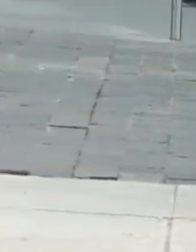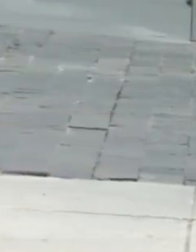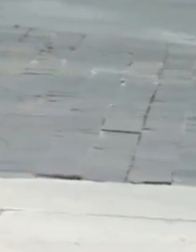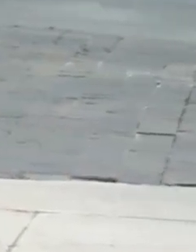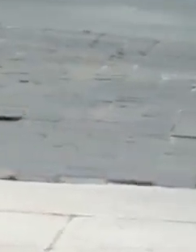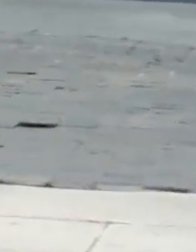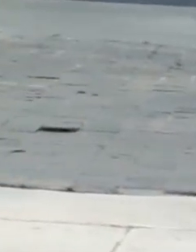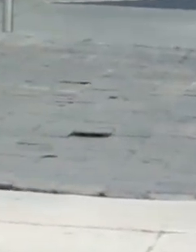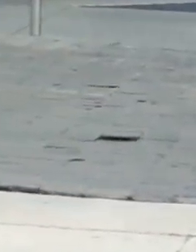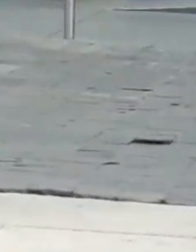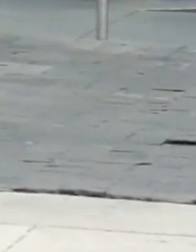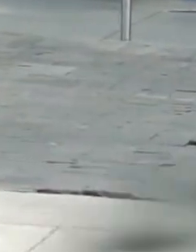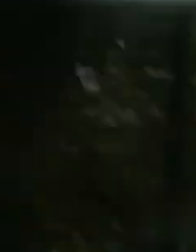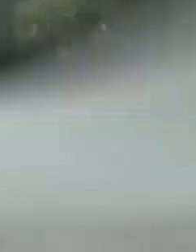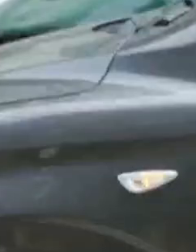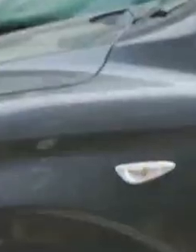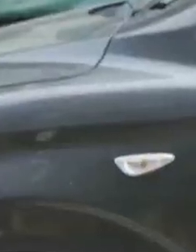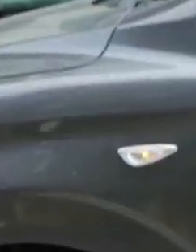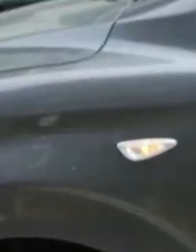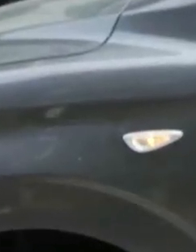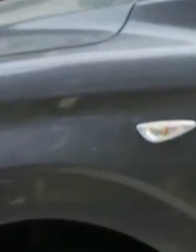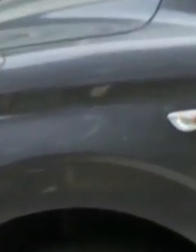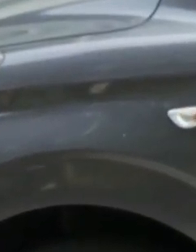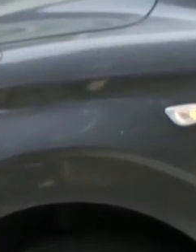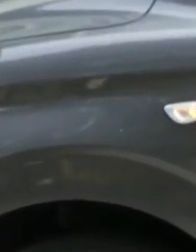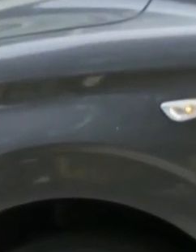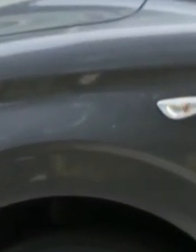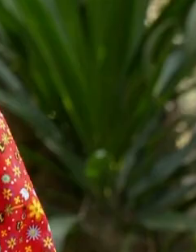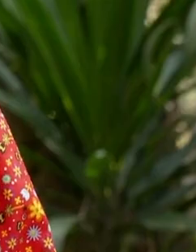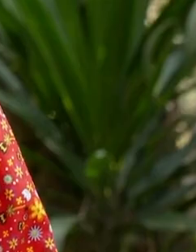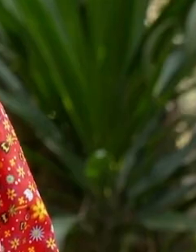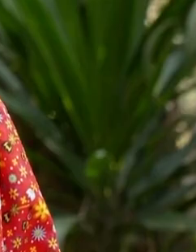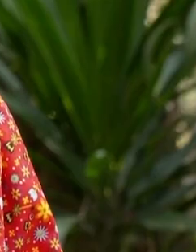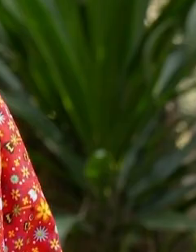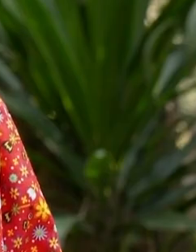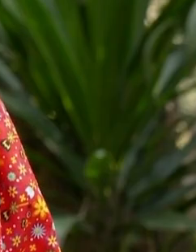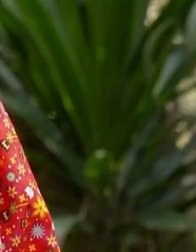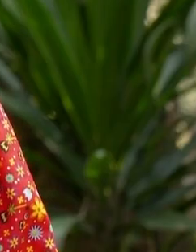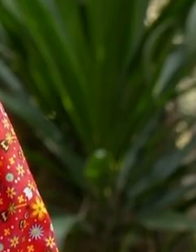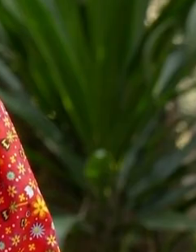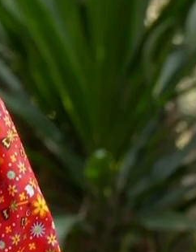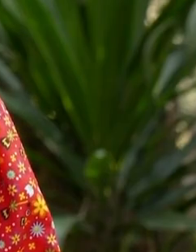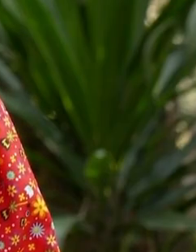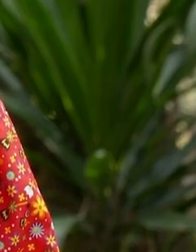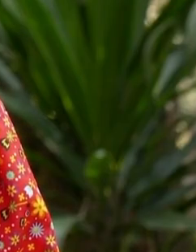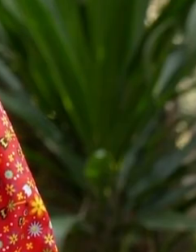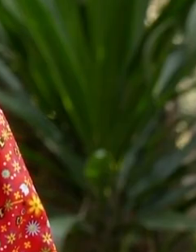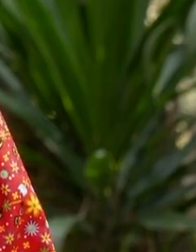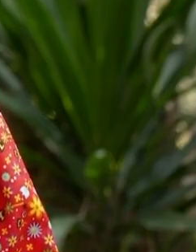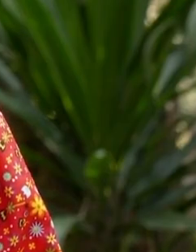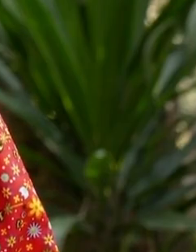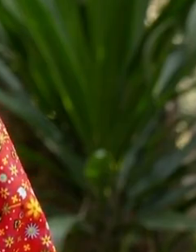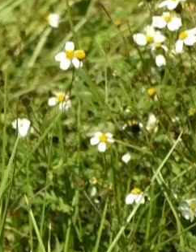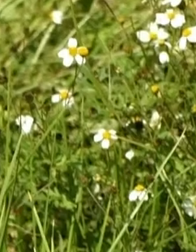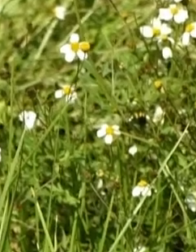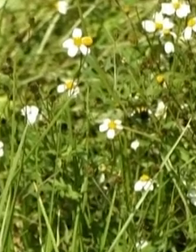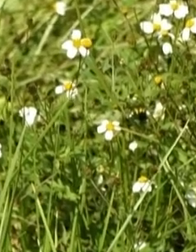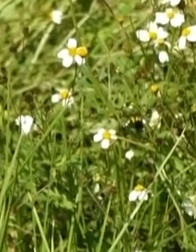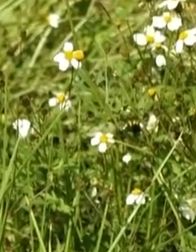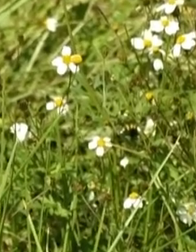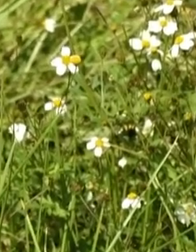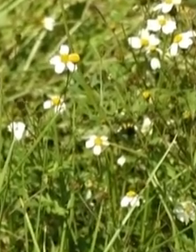pues no no me dejan pasar hay mesas en la puerta pues es ahí me quedaba